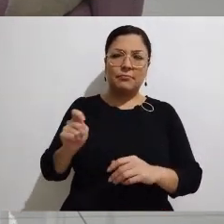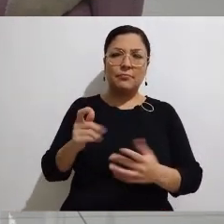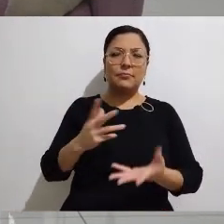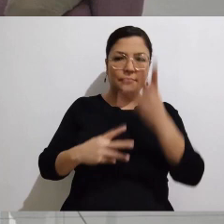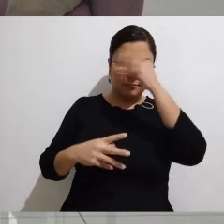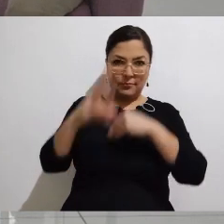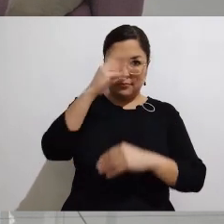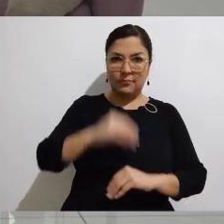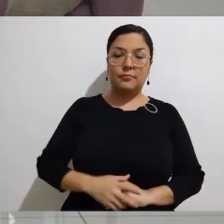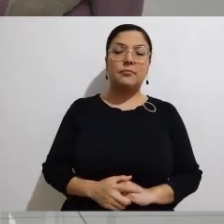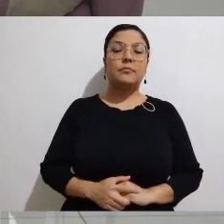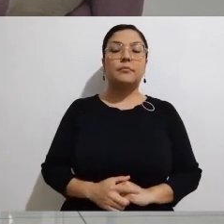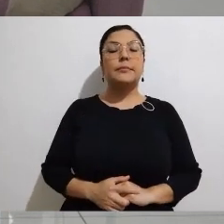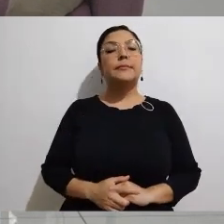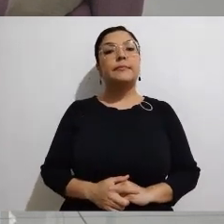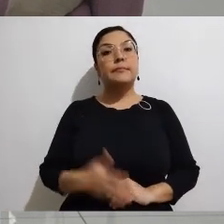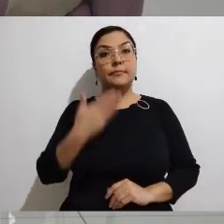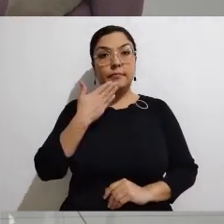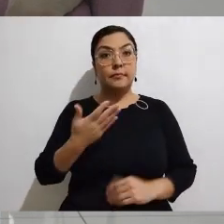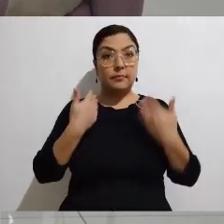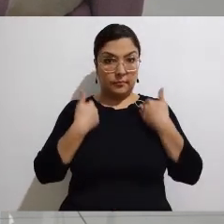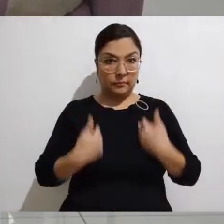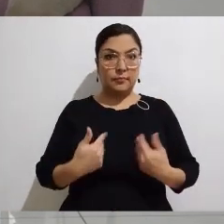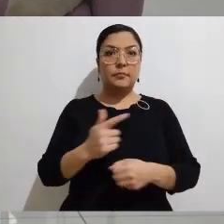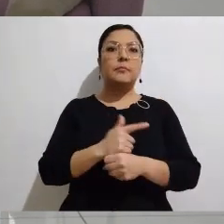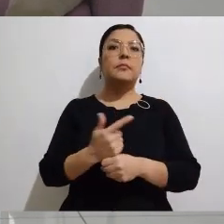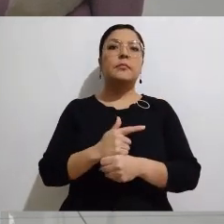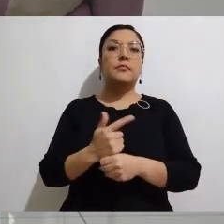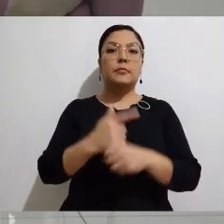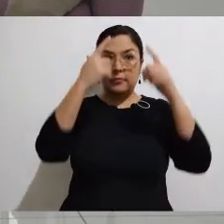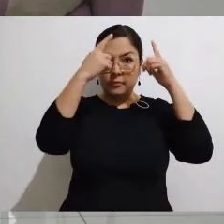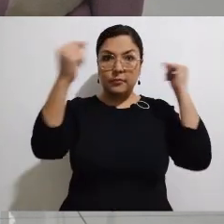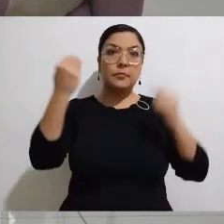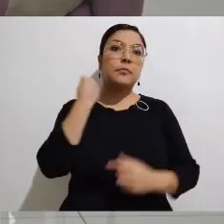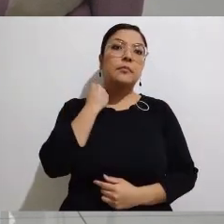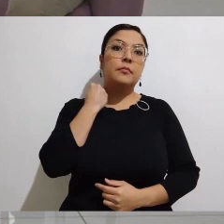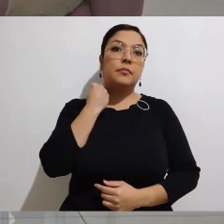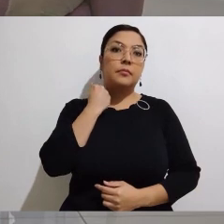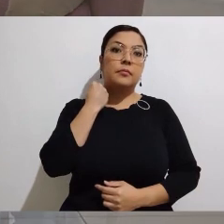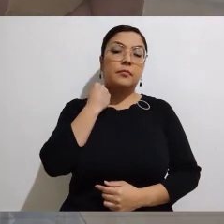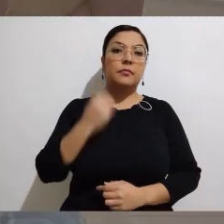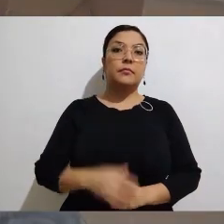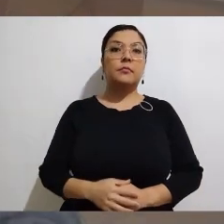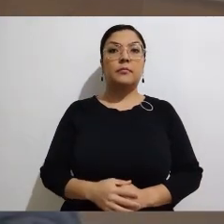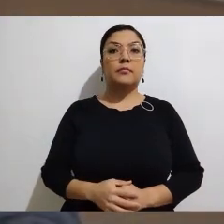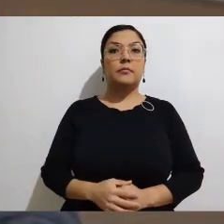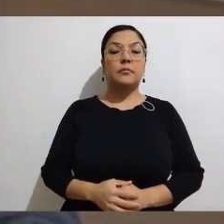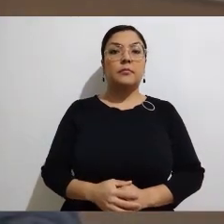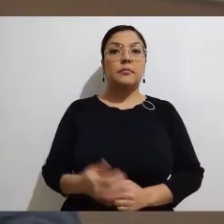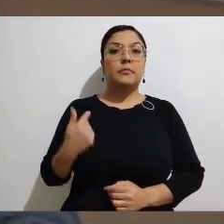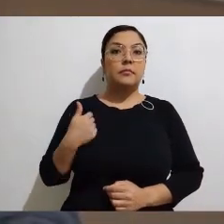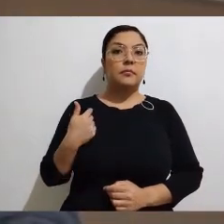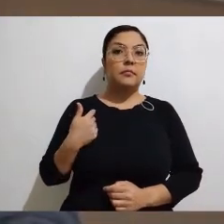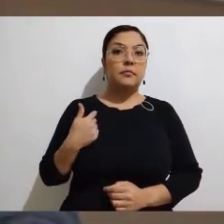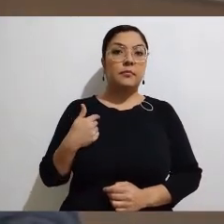gusto, consejero. Pues bien, yo soy licenciado en Derecho por la Facultad de Jurisprudencia, y desde